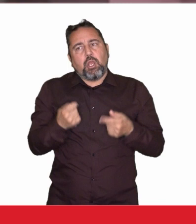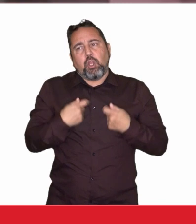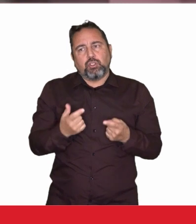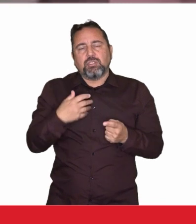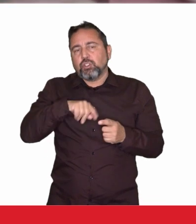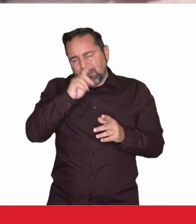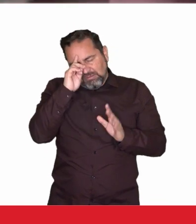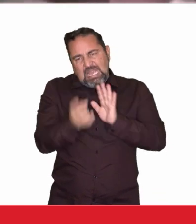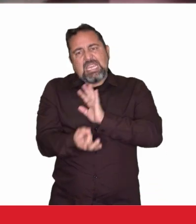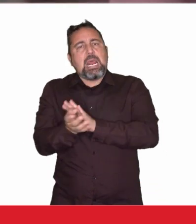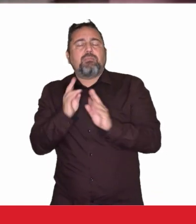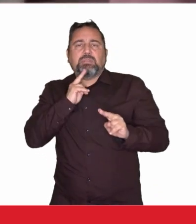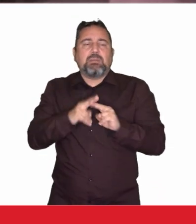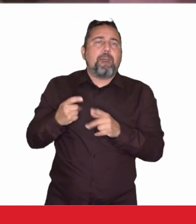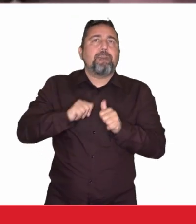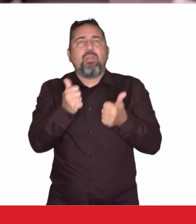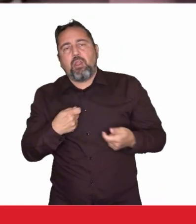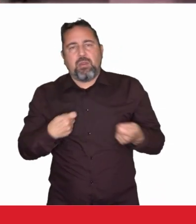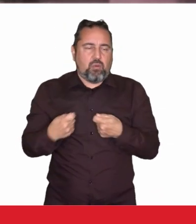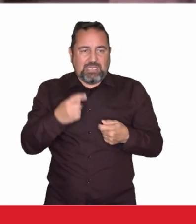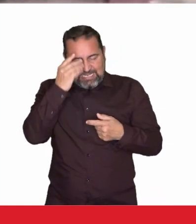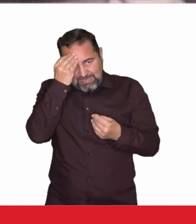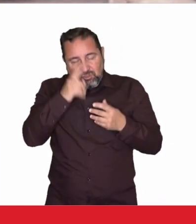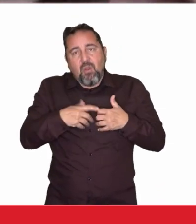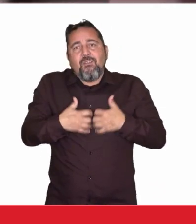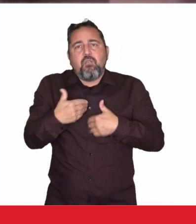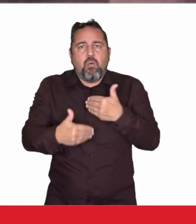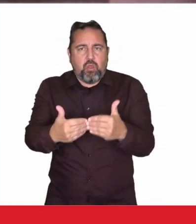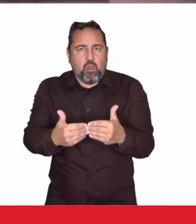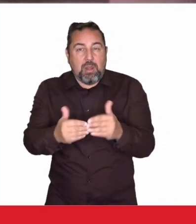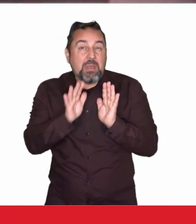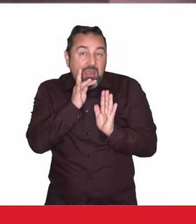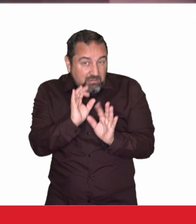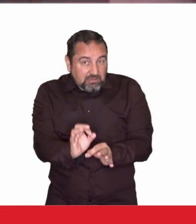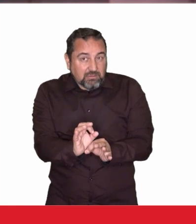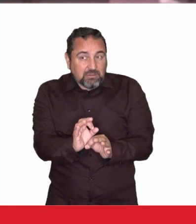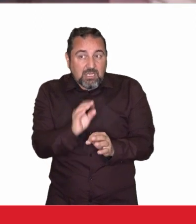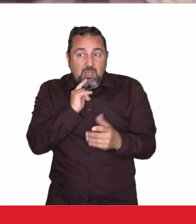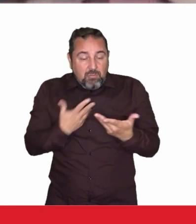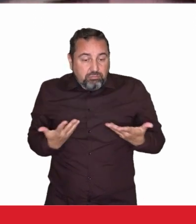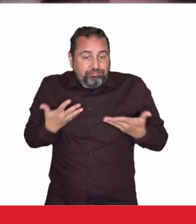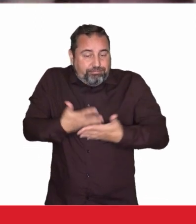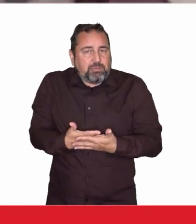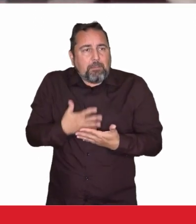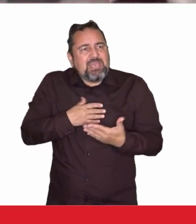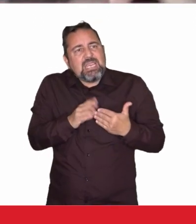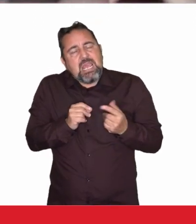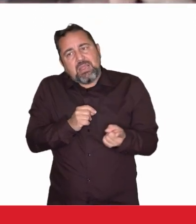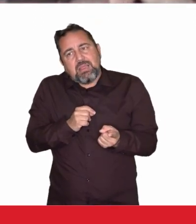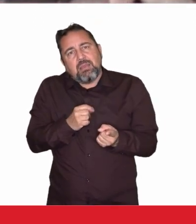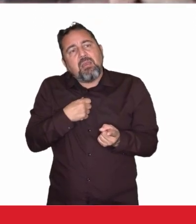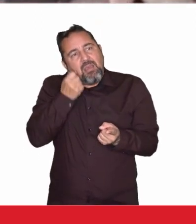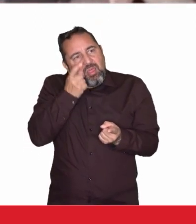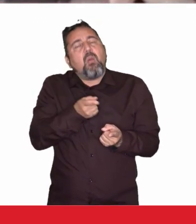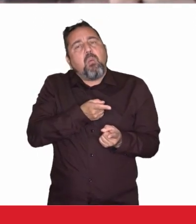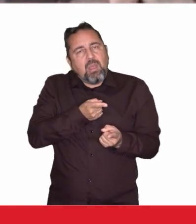unas hipótesis. Lo que creamos, este modelo de negocio es lo que creemos que va a funcionar. Ahora, cuando de verdad lo pongo en contraste